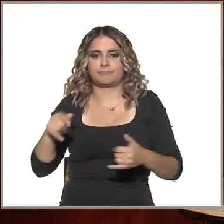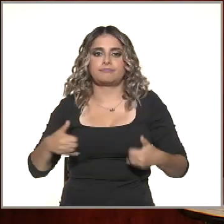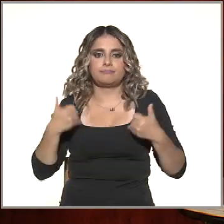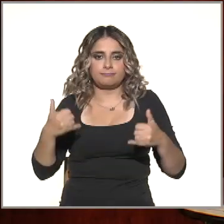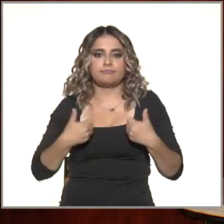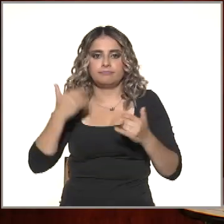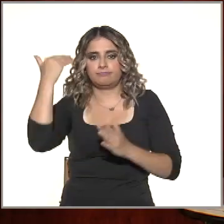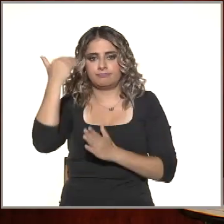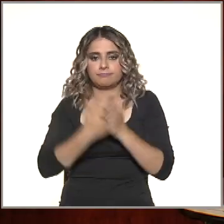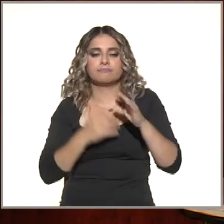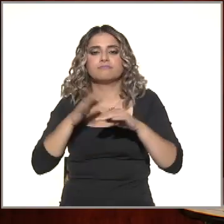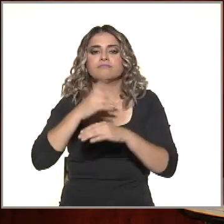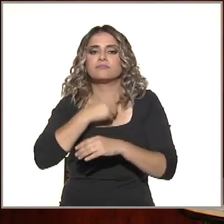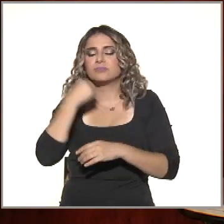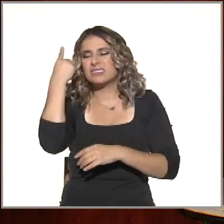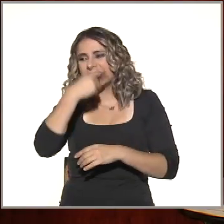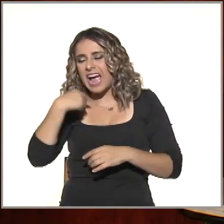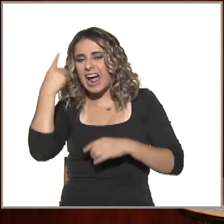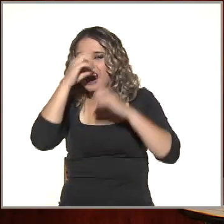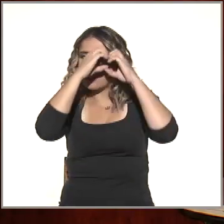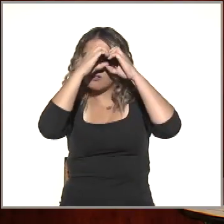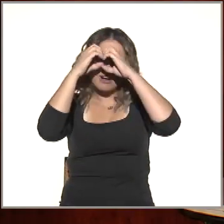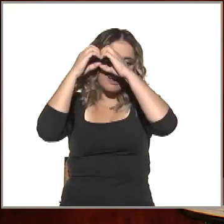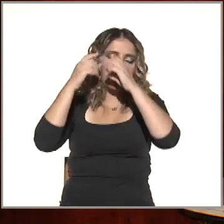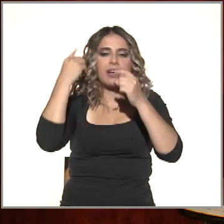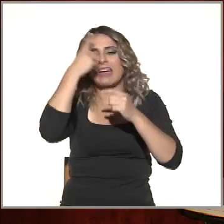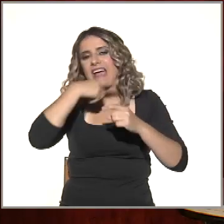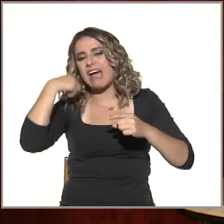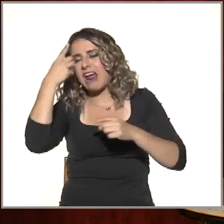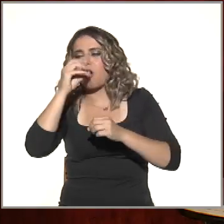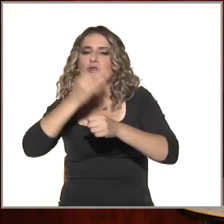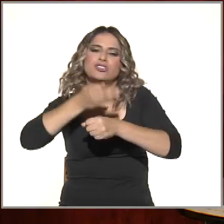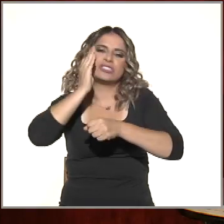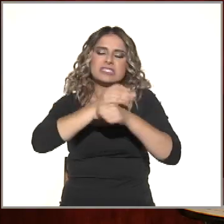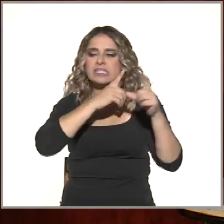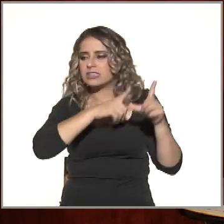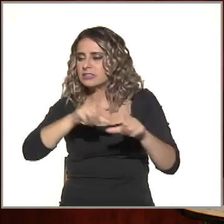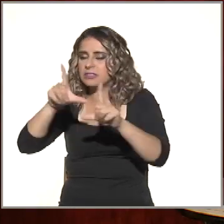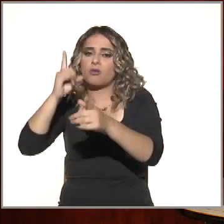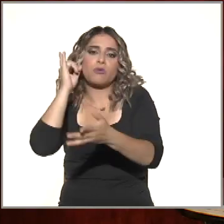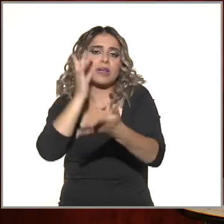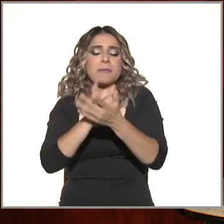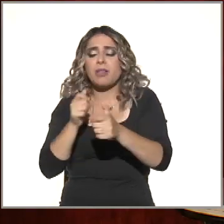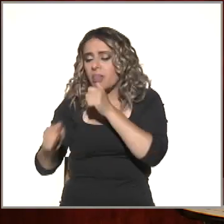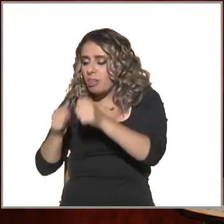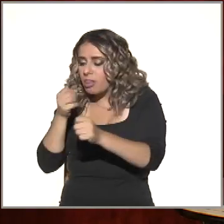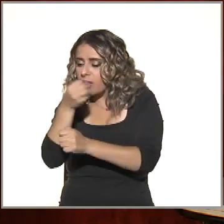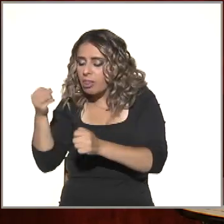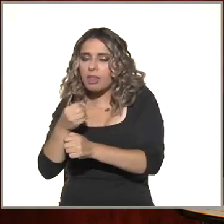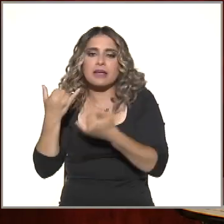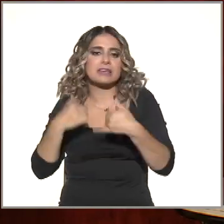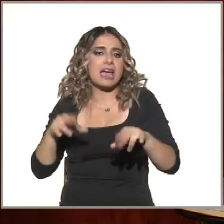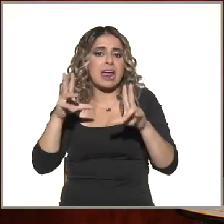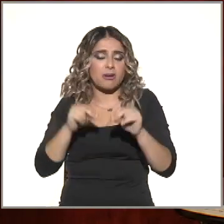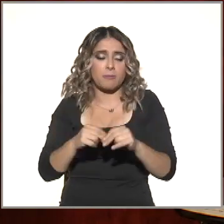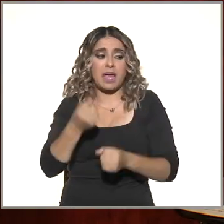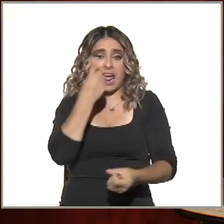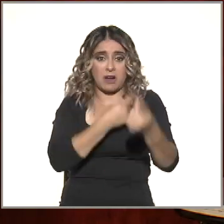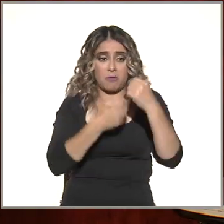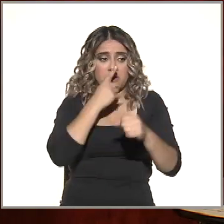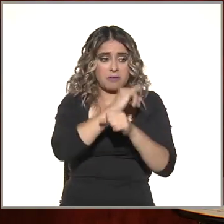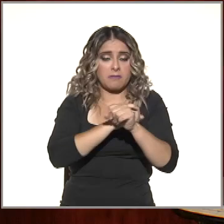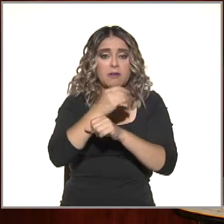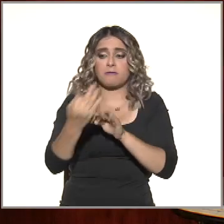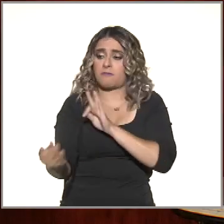porque usan emojis, GIFs, memes y ya, o sea, hablar. De hecho, hay por ahí estudios que dicen que ya hablar